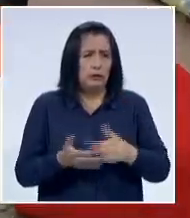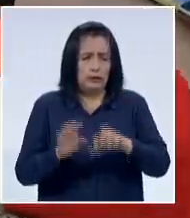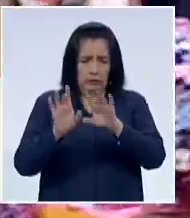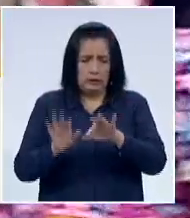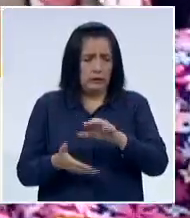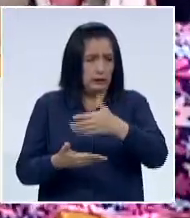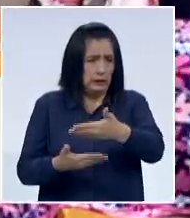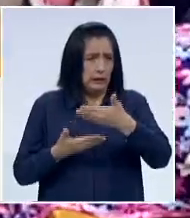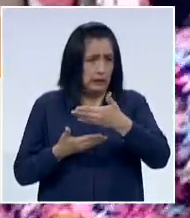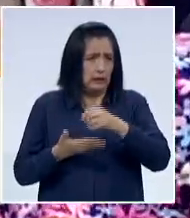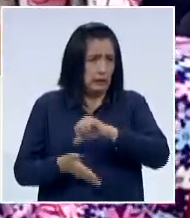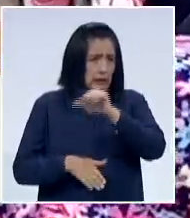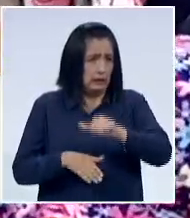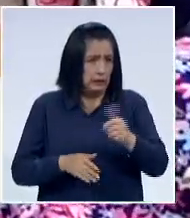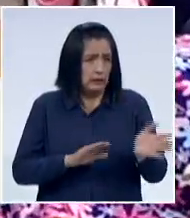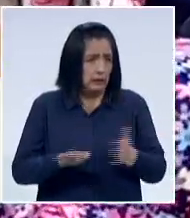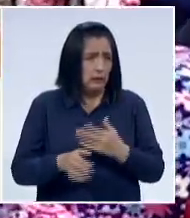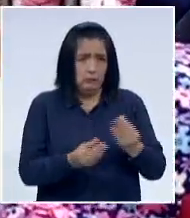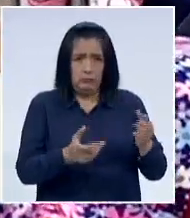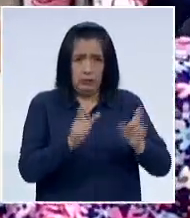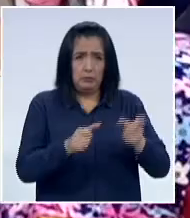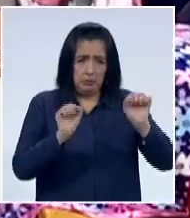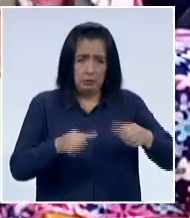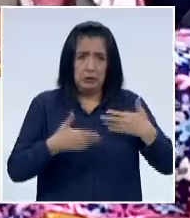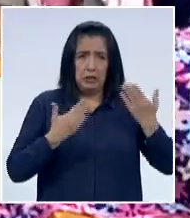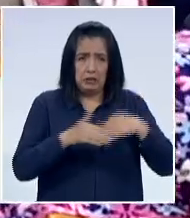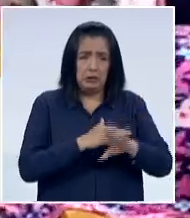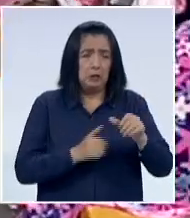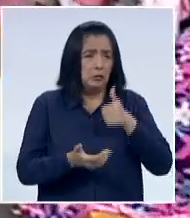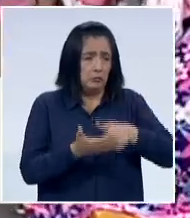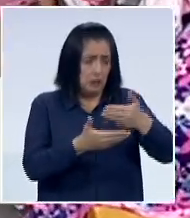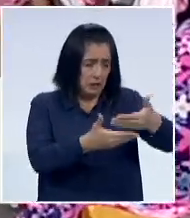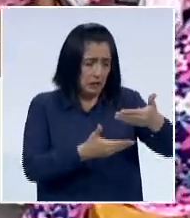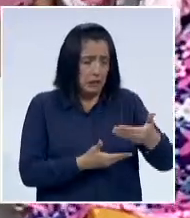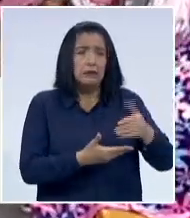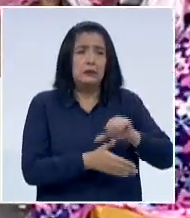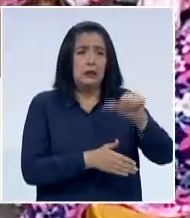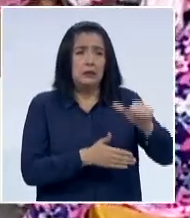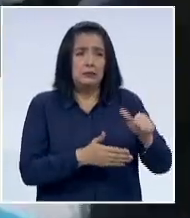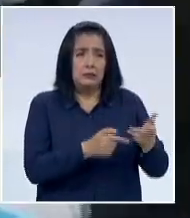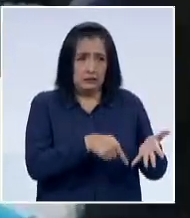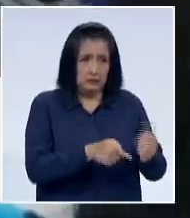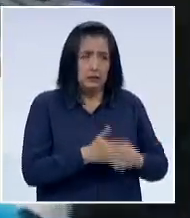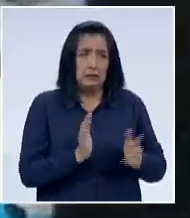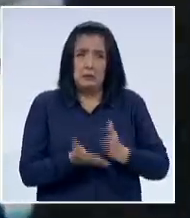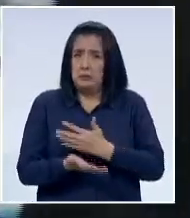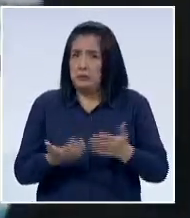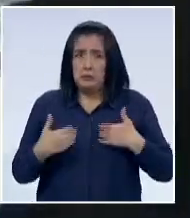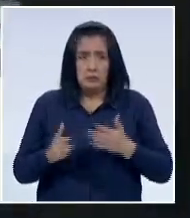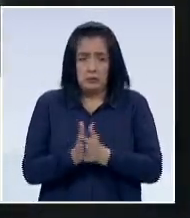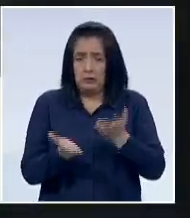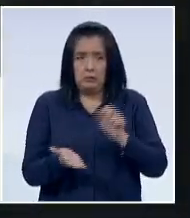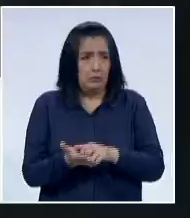sí. La gran mayoría ha logrado ingresar con su carta andina. Ahora, según señalan, los que no tienen pasaporte ni